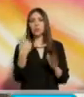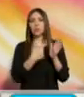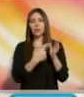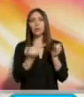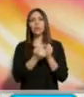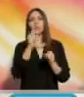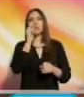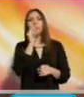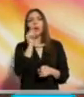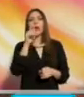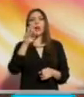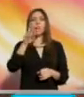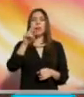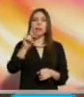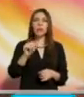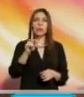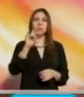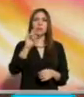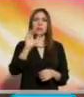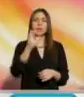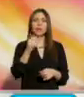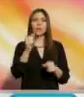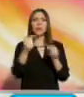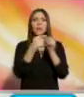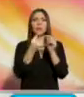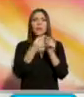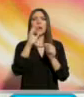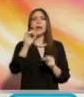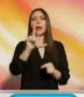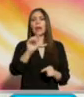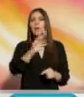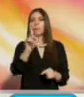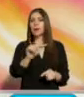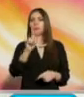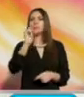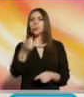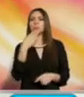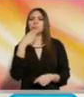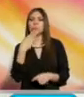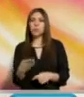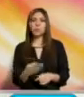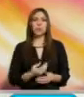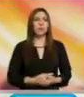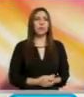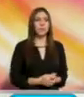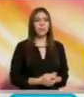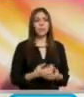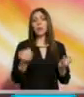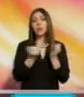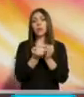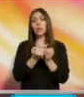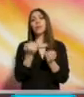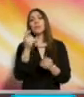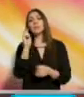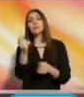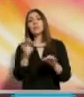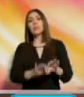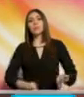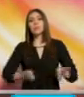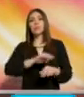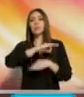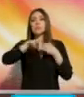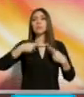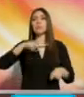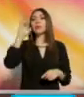nueces, almendras, pistaches, las semillitas de las calabazas. Sí. Pero lo importante también es recordar esto. Aunque son grasas